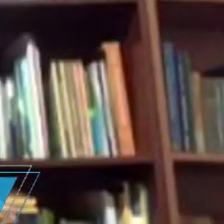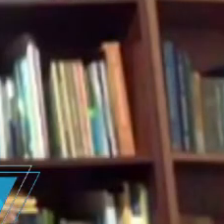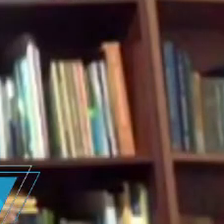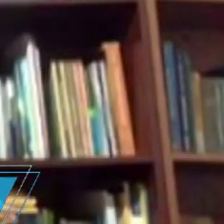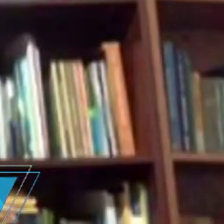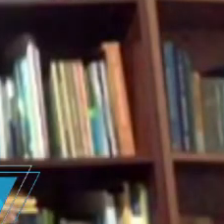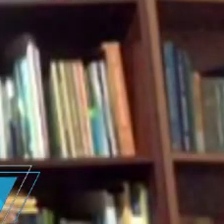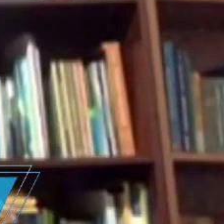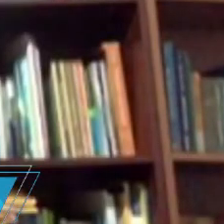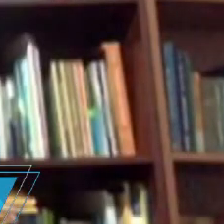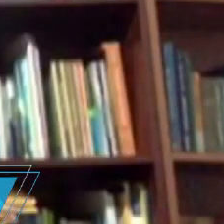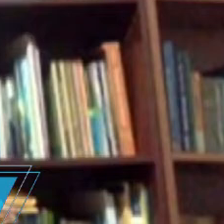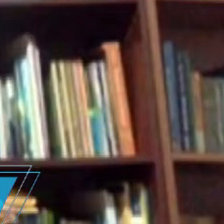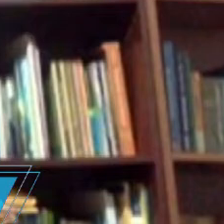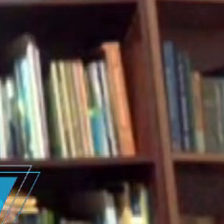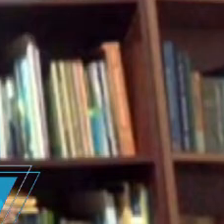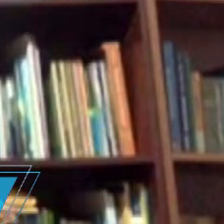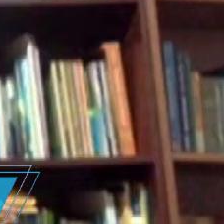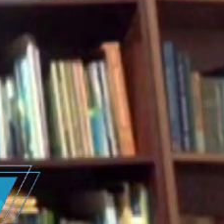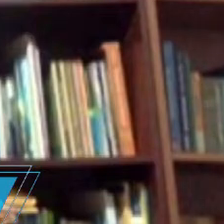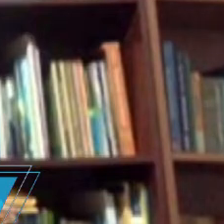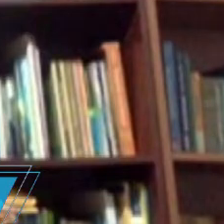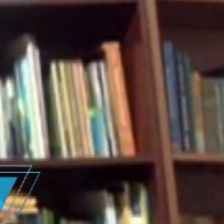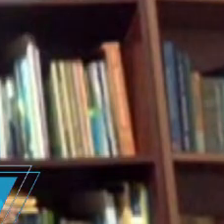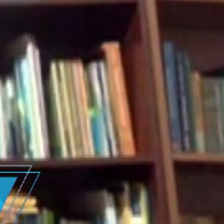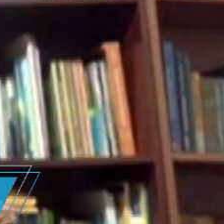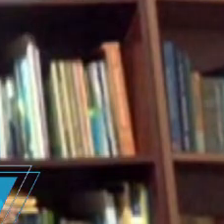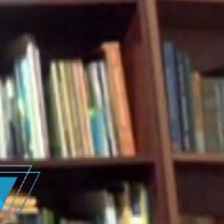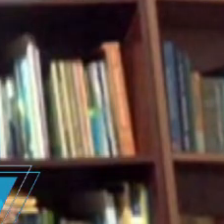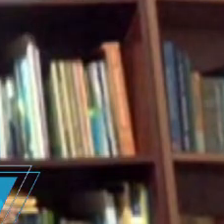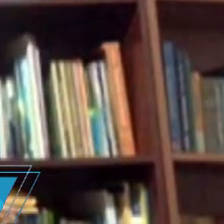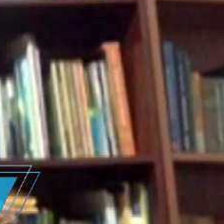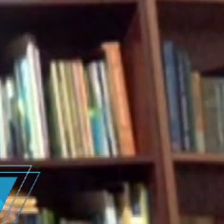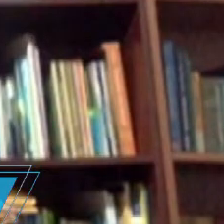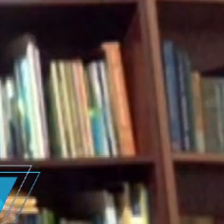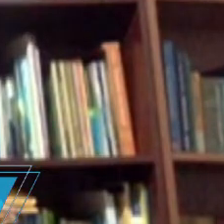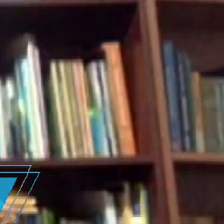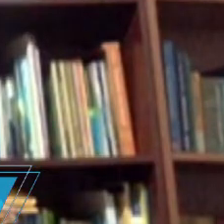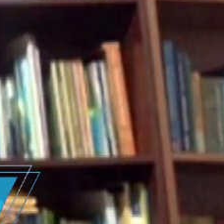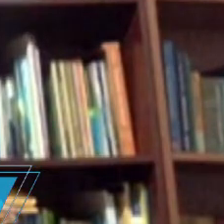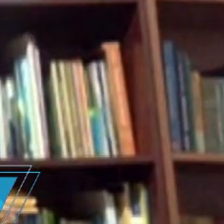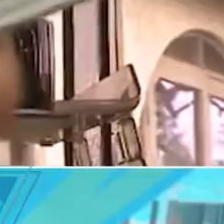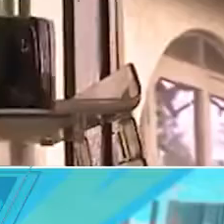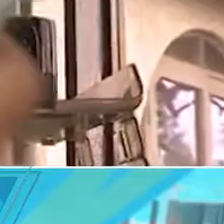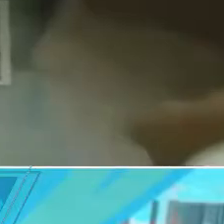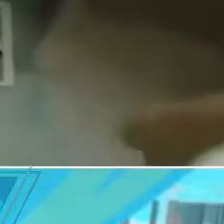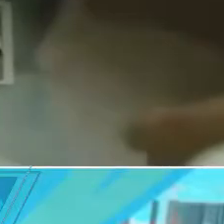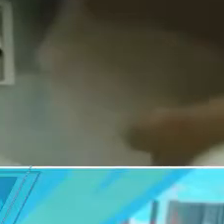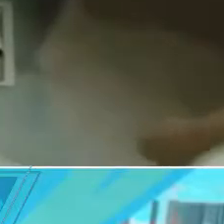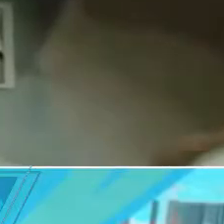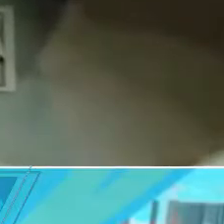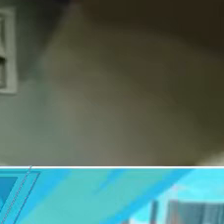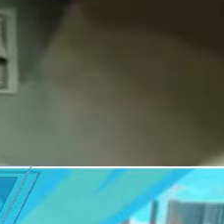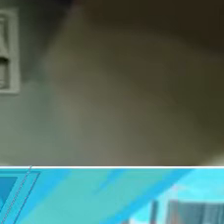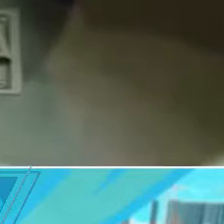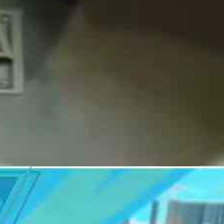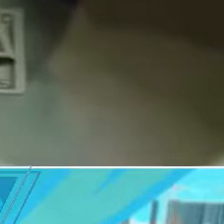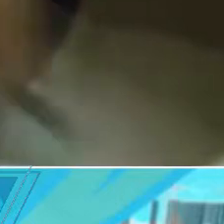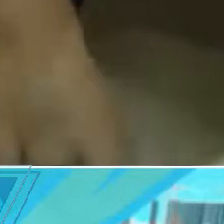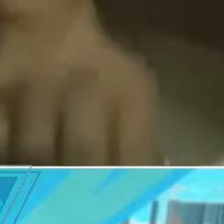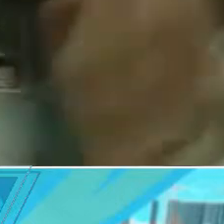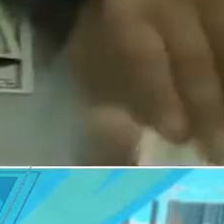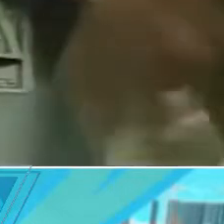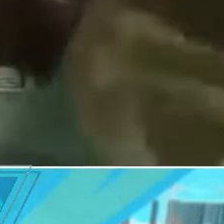más importante, don Ernesto, mencionar es que nuestra economía sabemos que está en una situación